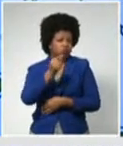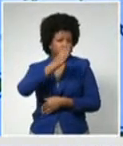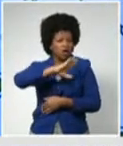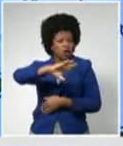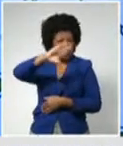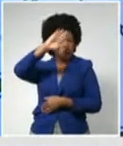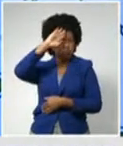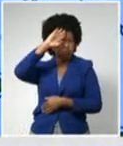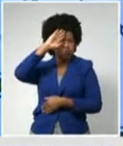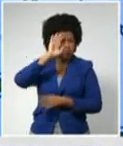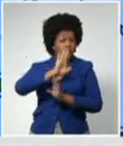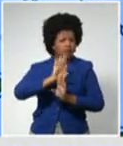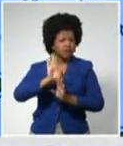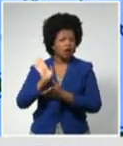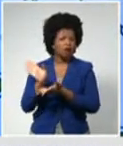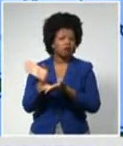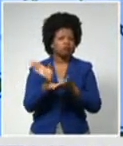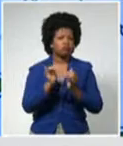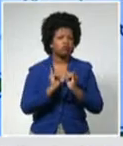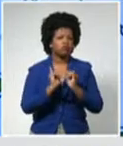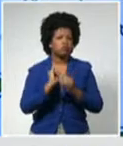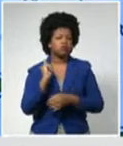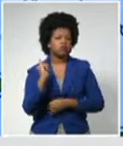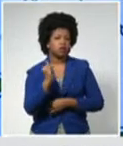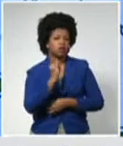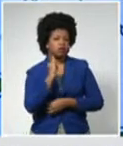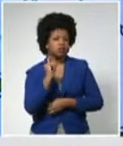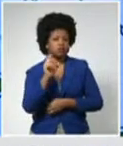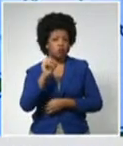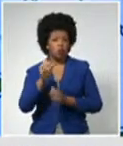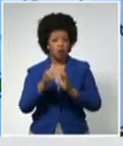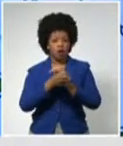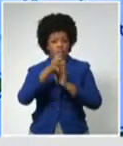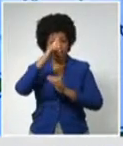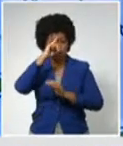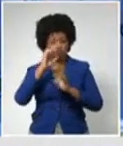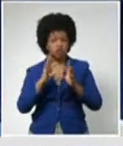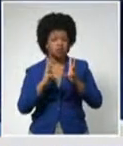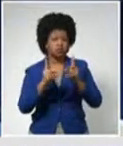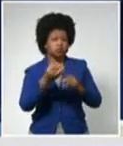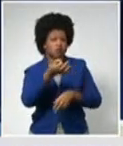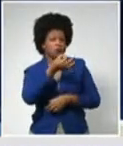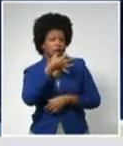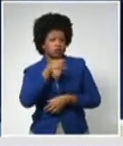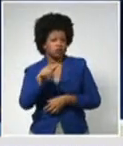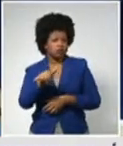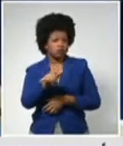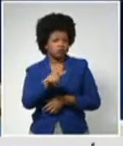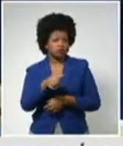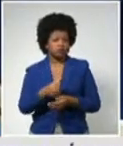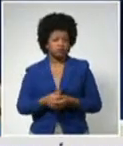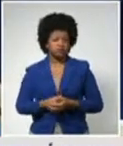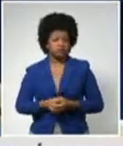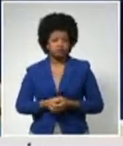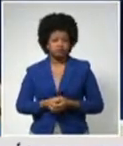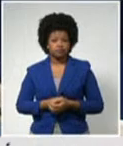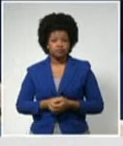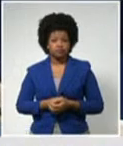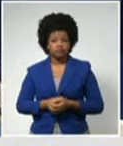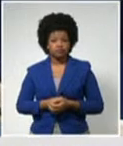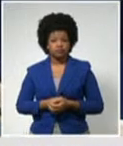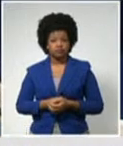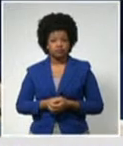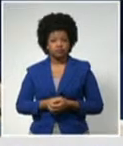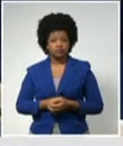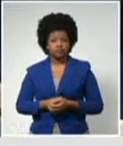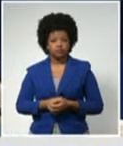la comunidad científica internacional y a la OMS sus resultados? En Cuba se